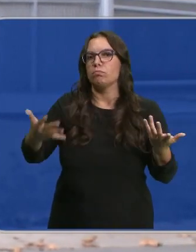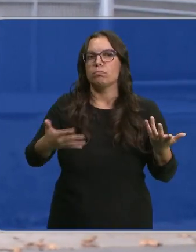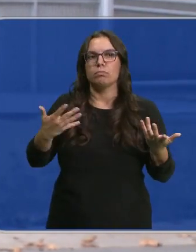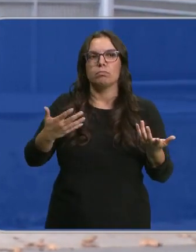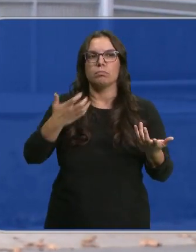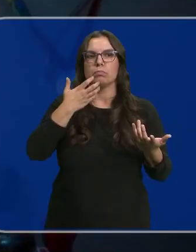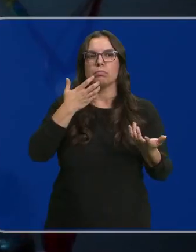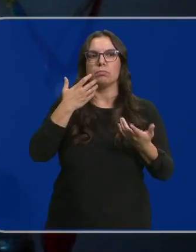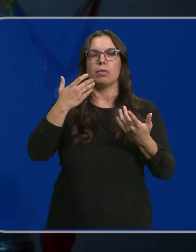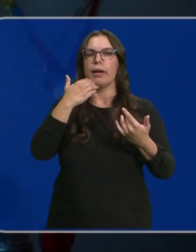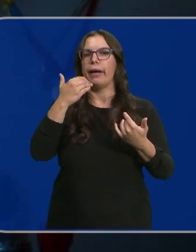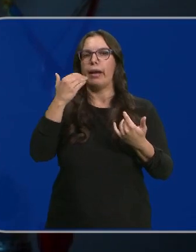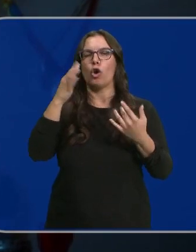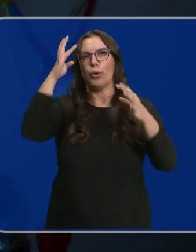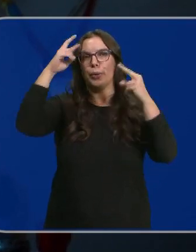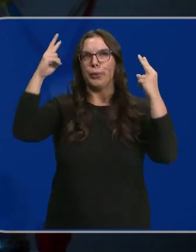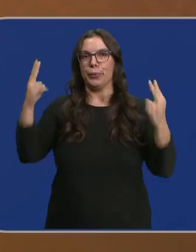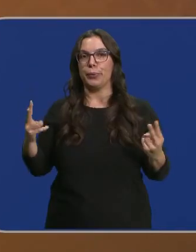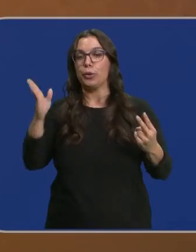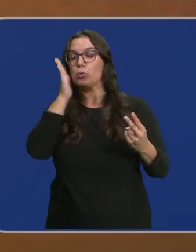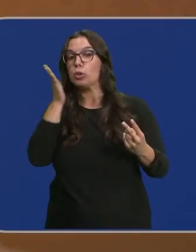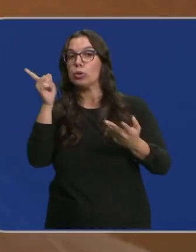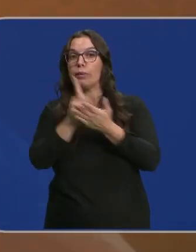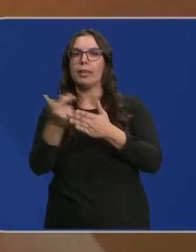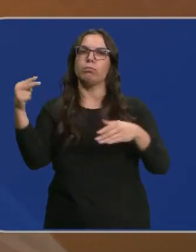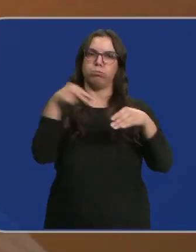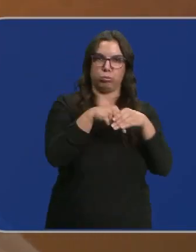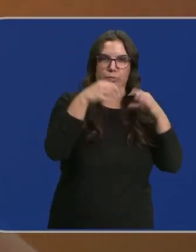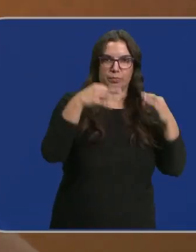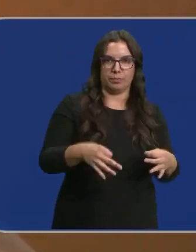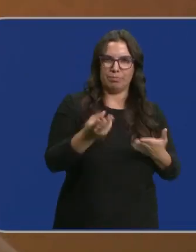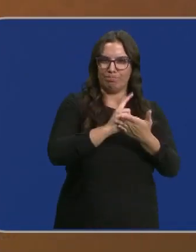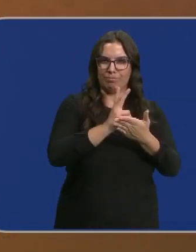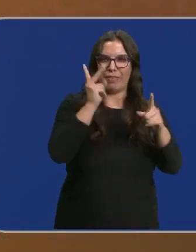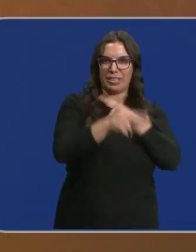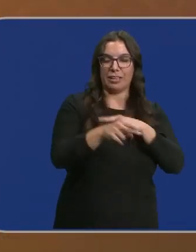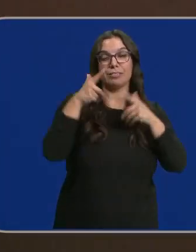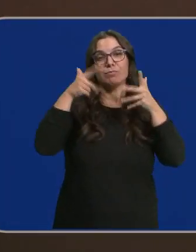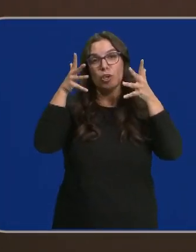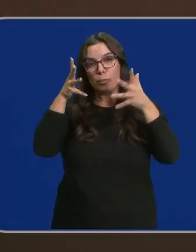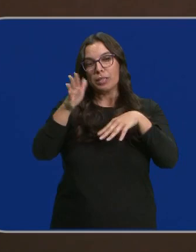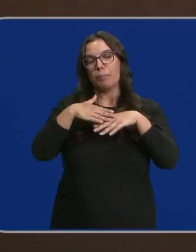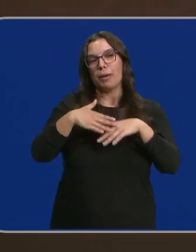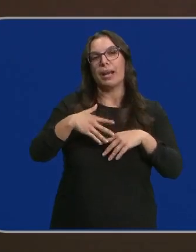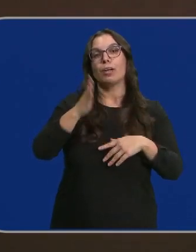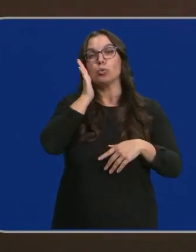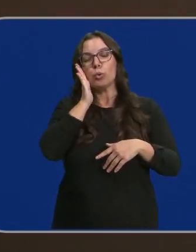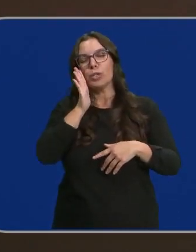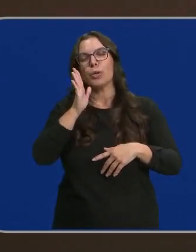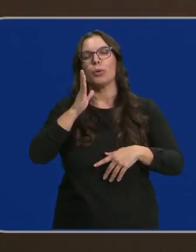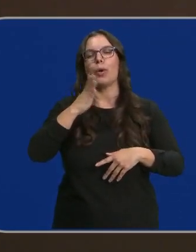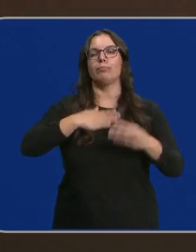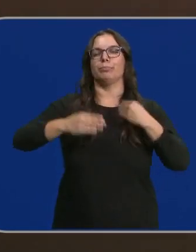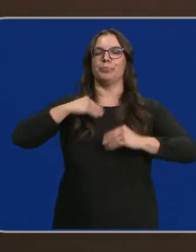alguna actividad relajante. Cuando ya volvamos a tener sueño, volver a la cama. Son recomendaciones para que podamos tener un sueño